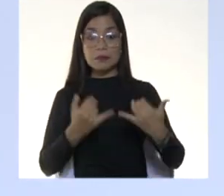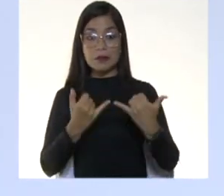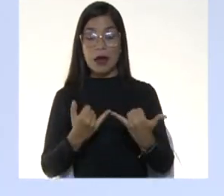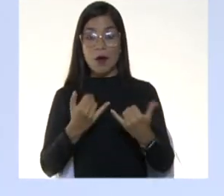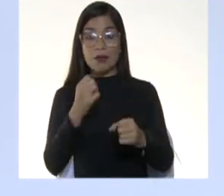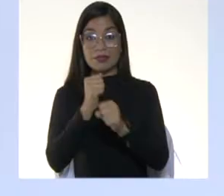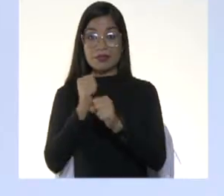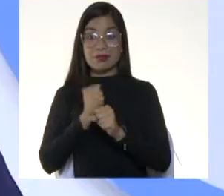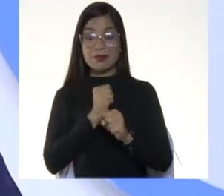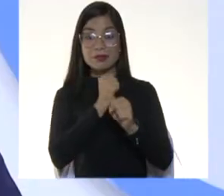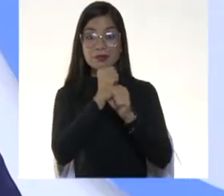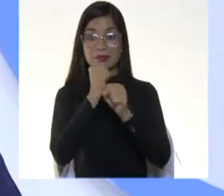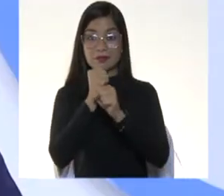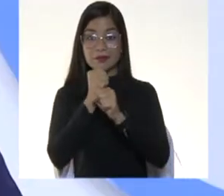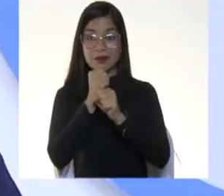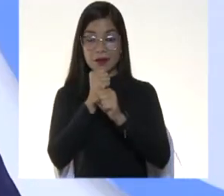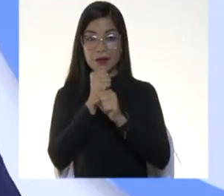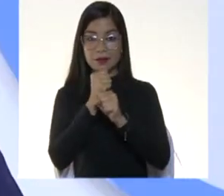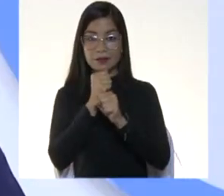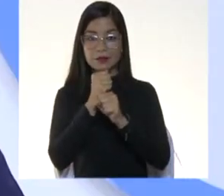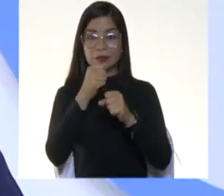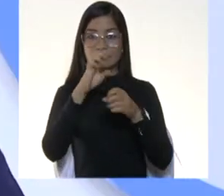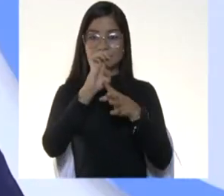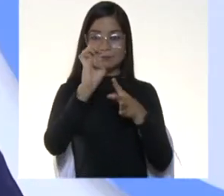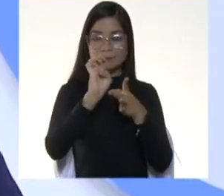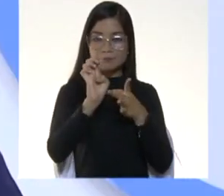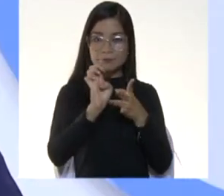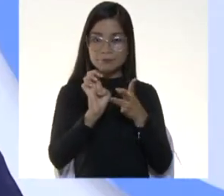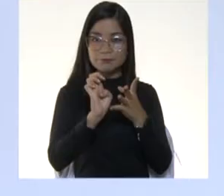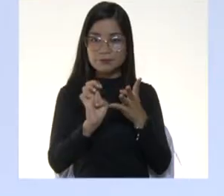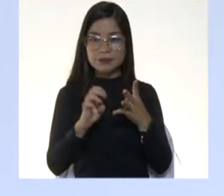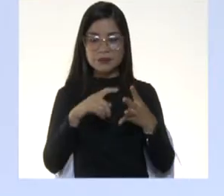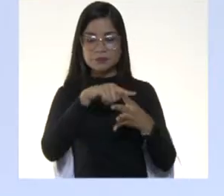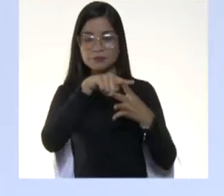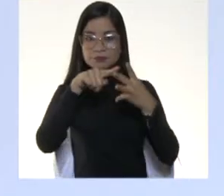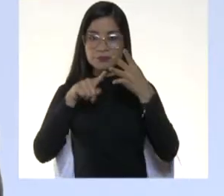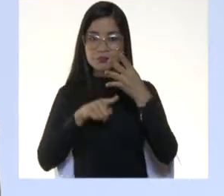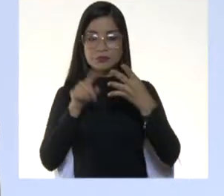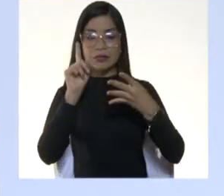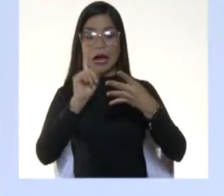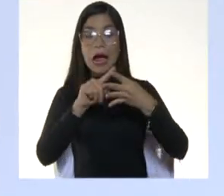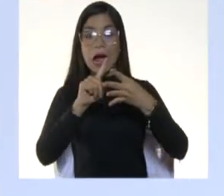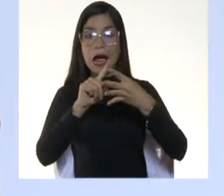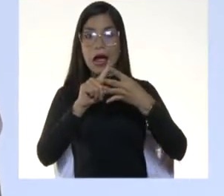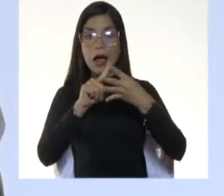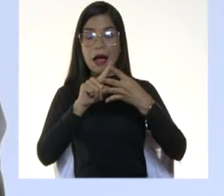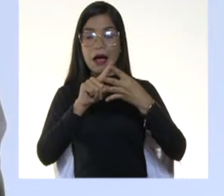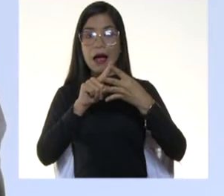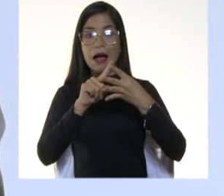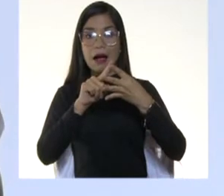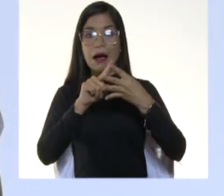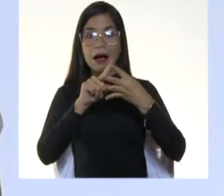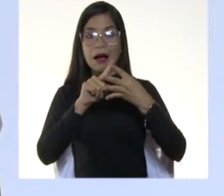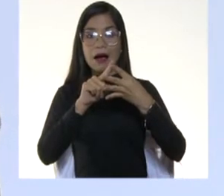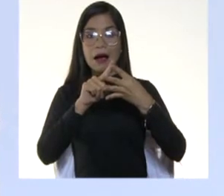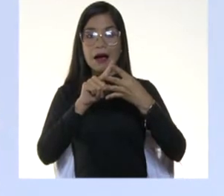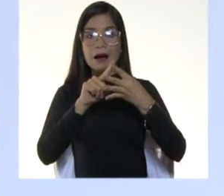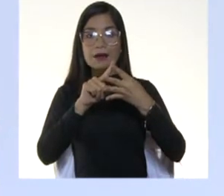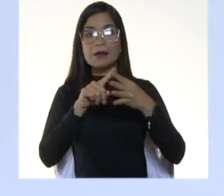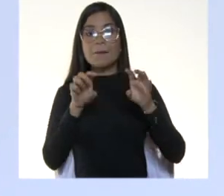trabajando con unos vértices. Justamente uno de los vértices trata sobre el elemento productivo, la Venezuela potencia. La